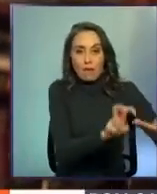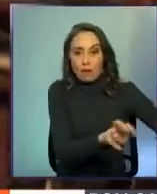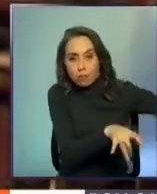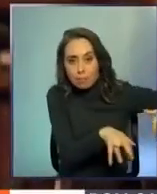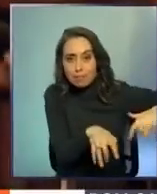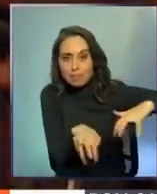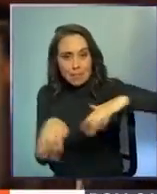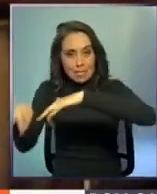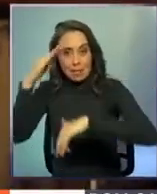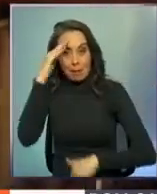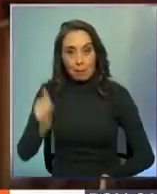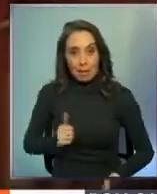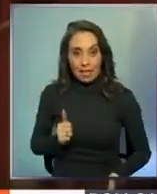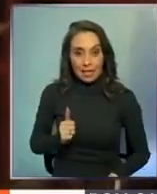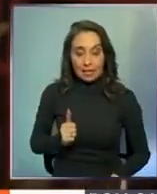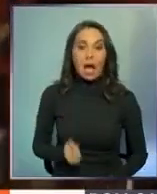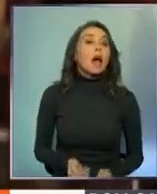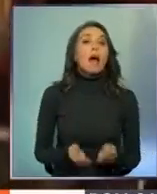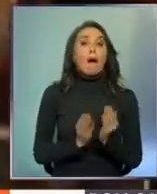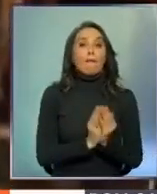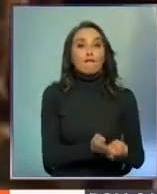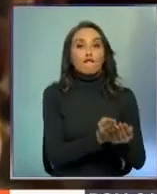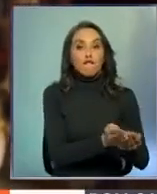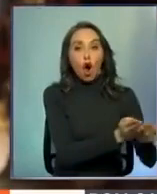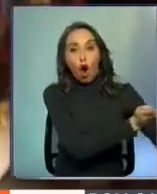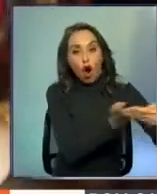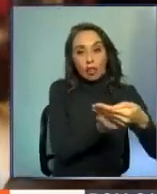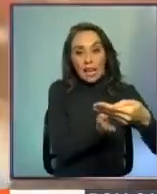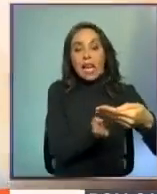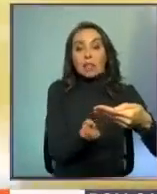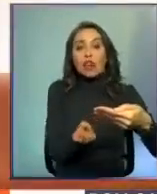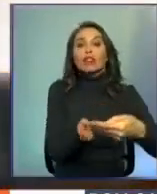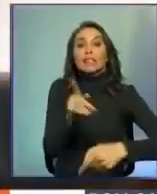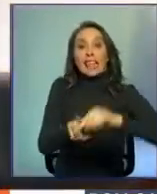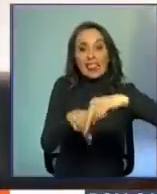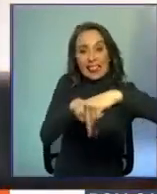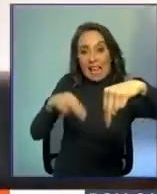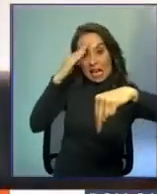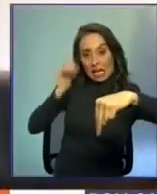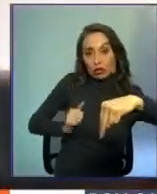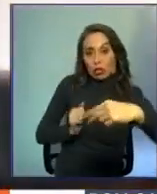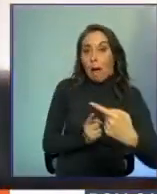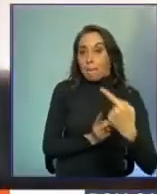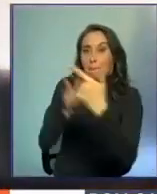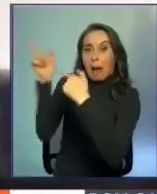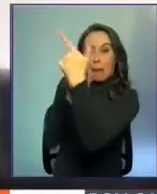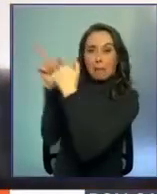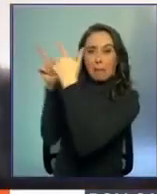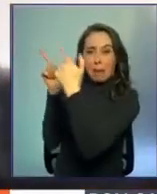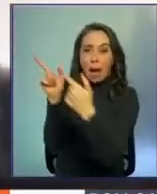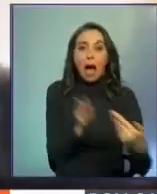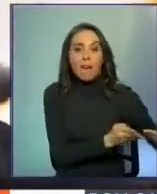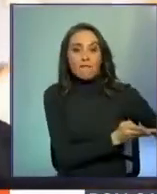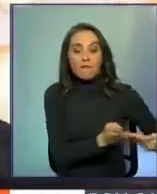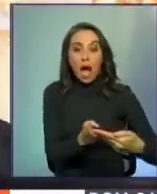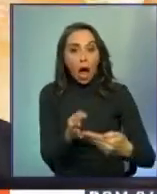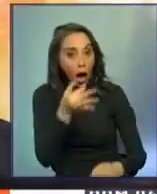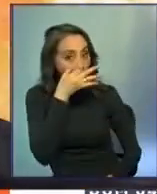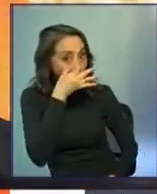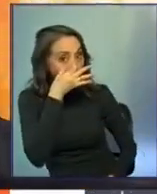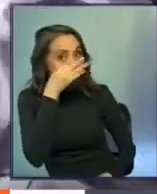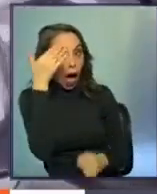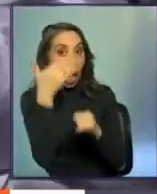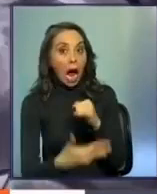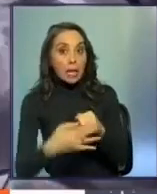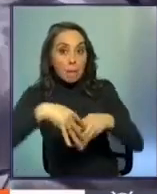por lo tanto, con botes mientras se le está disparando desde tierra. Todo a vista y paciencia de las tropas enemigas